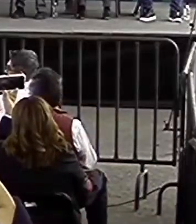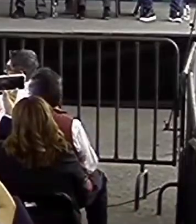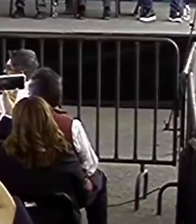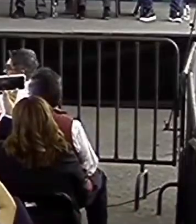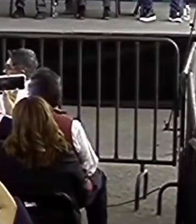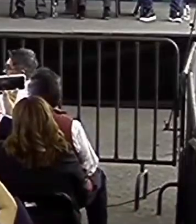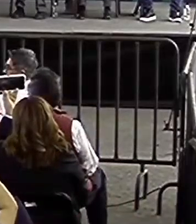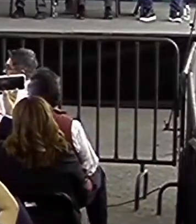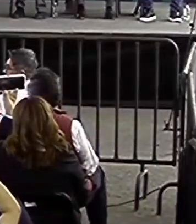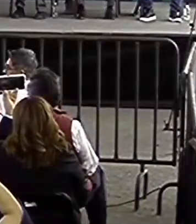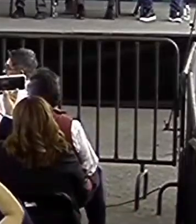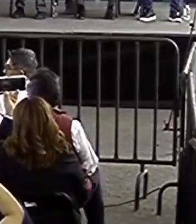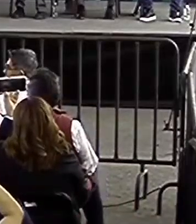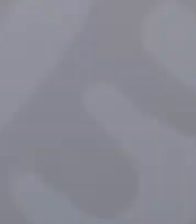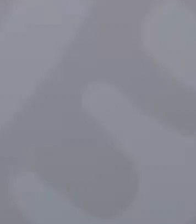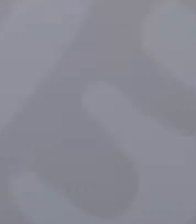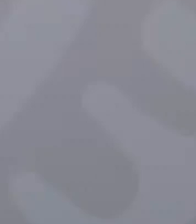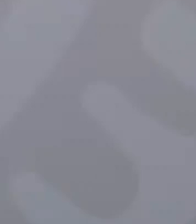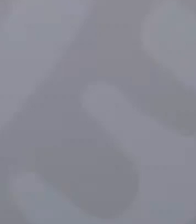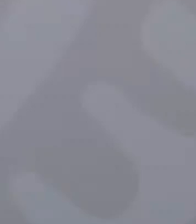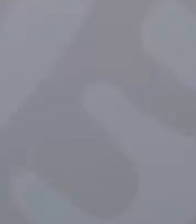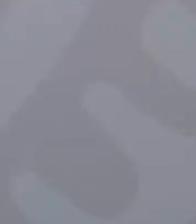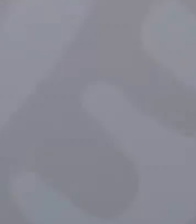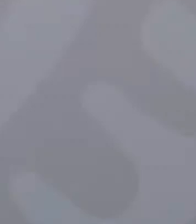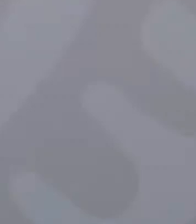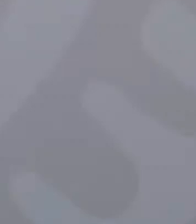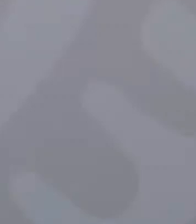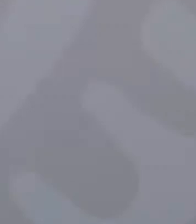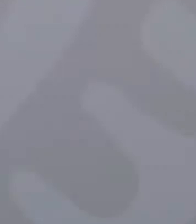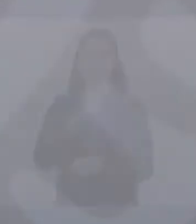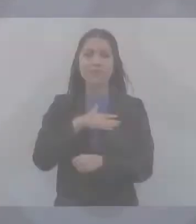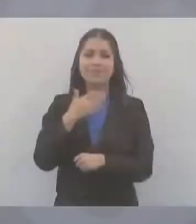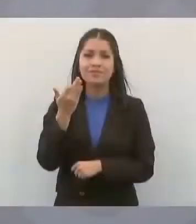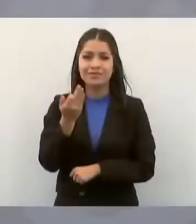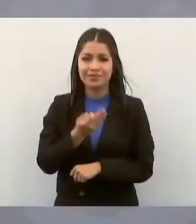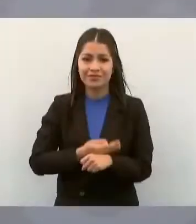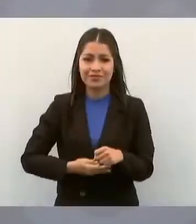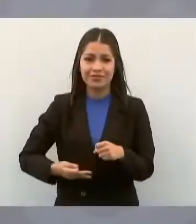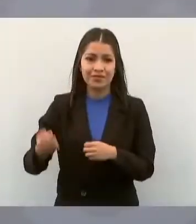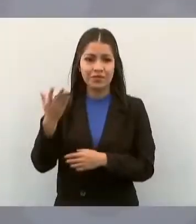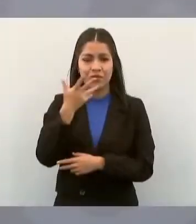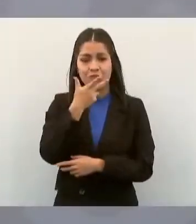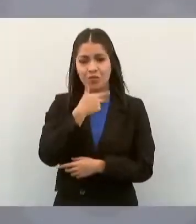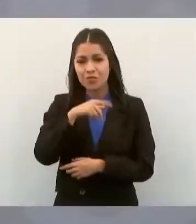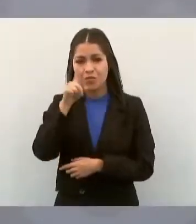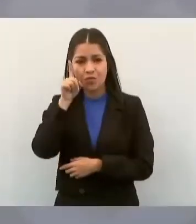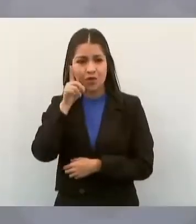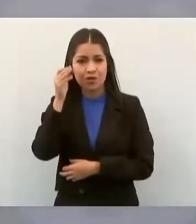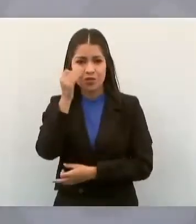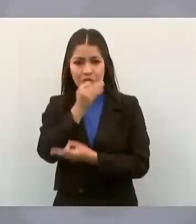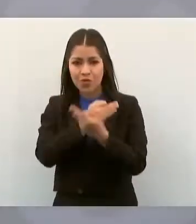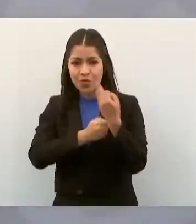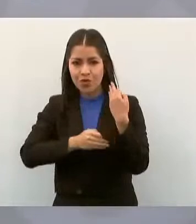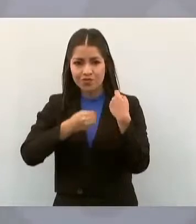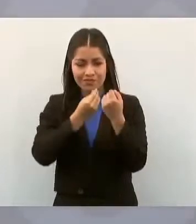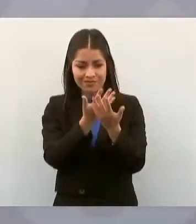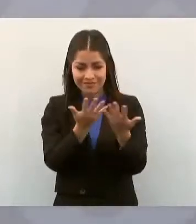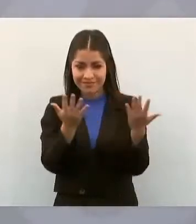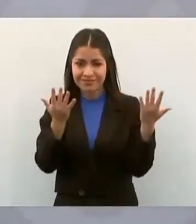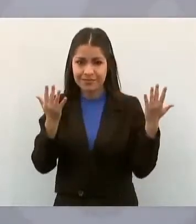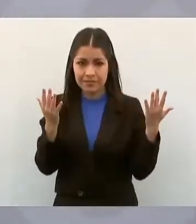Gracias, muchas gracias. Buenas tardes a todas, a todos.